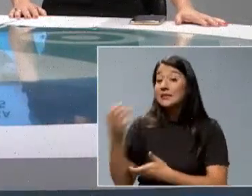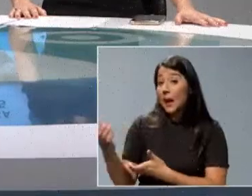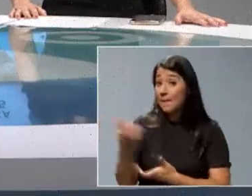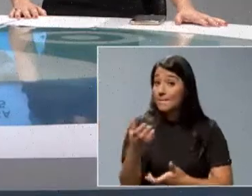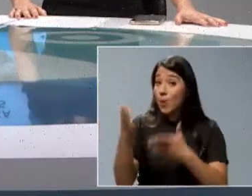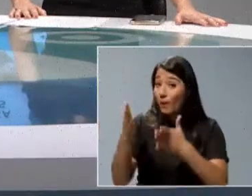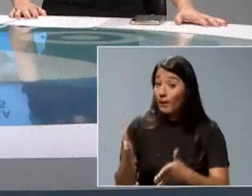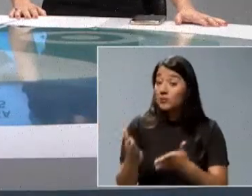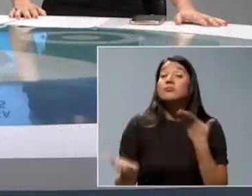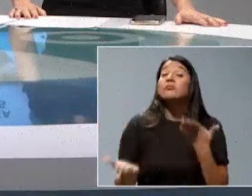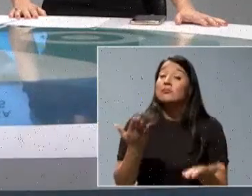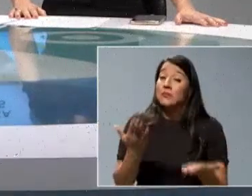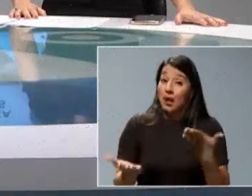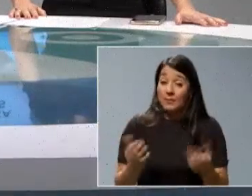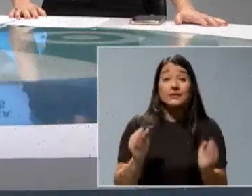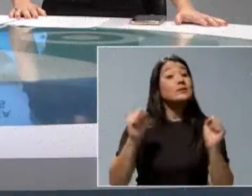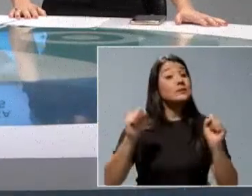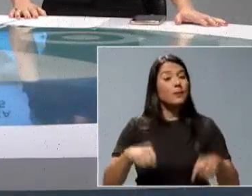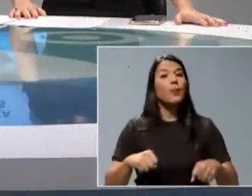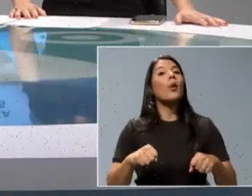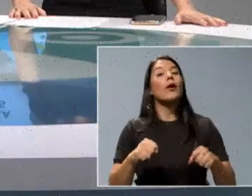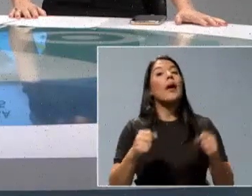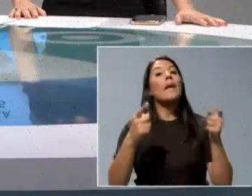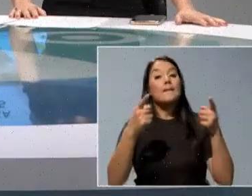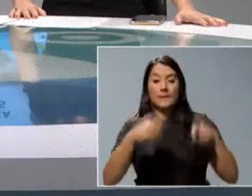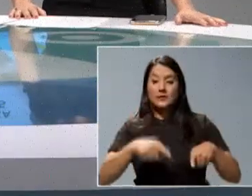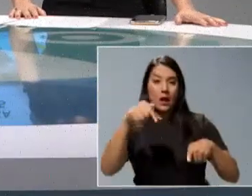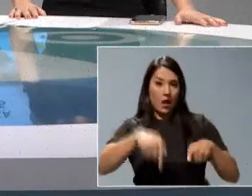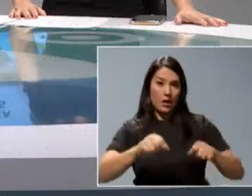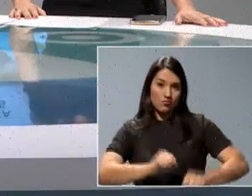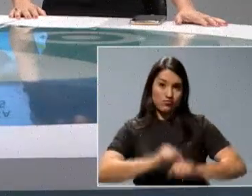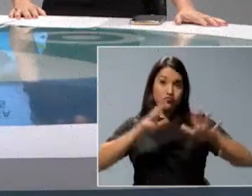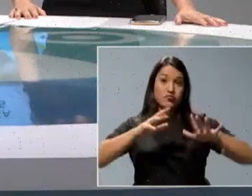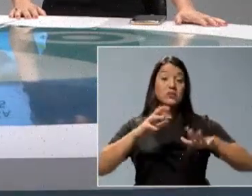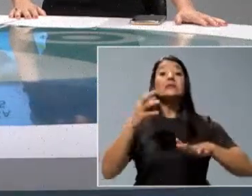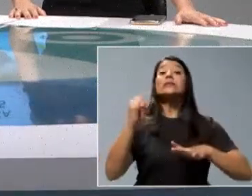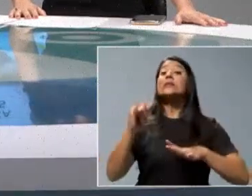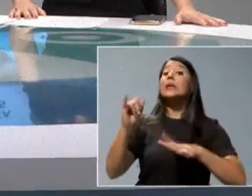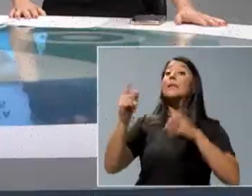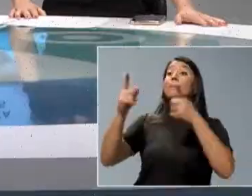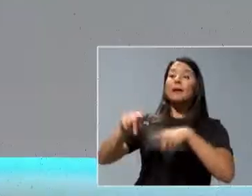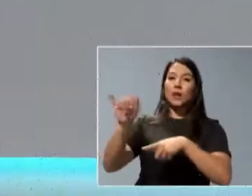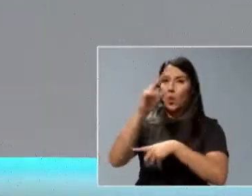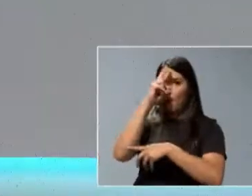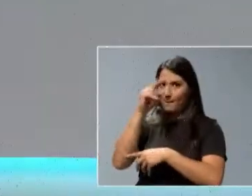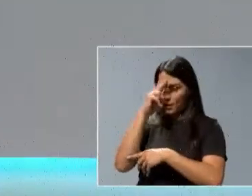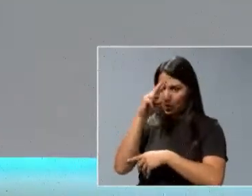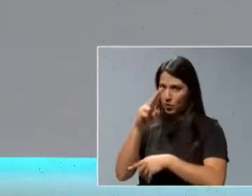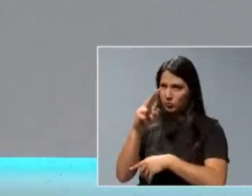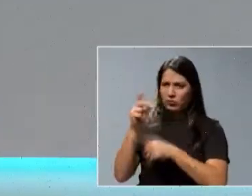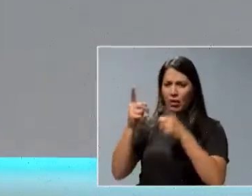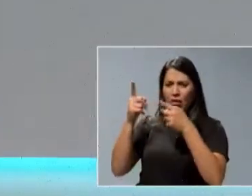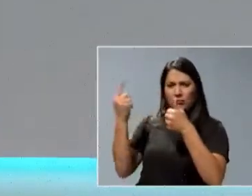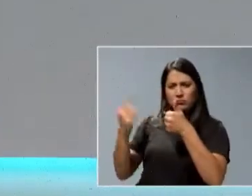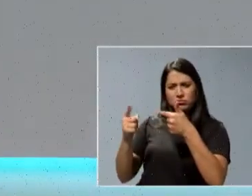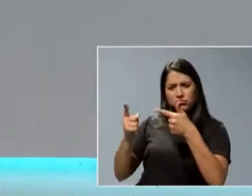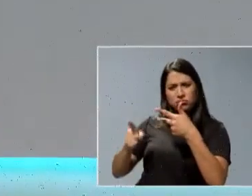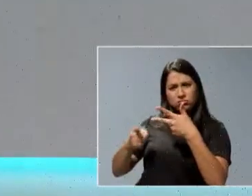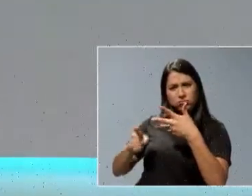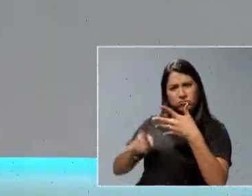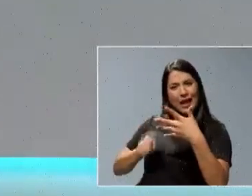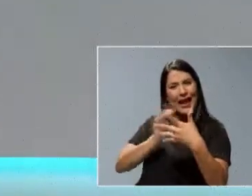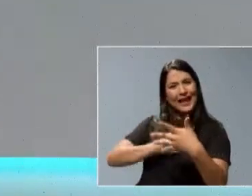probable que se dé si se presentan todas las características que se pudieron o que se presentaron en México y es por eso que también nosotros con este reportaje lo que queremos